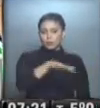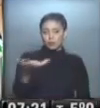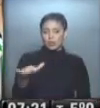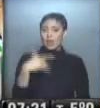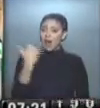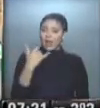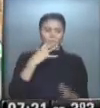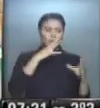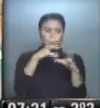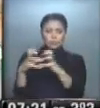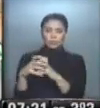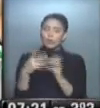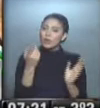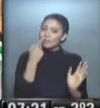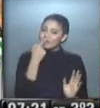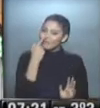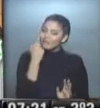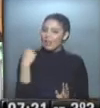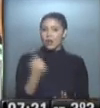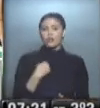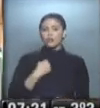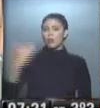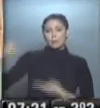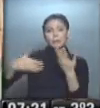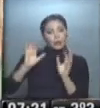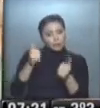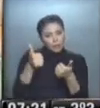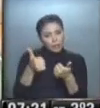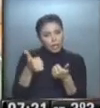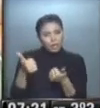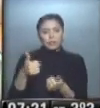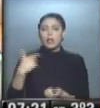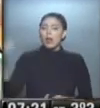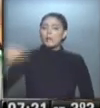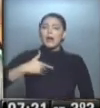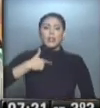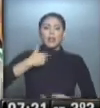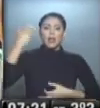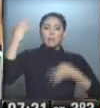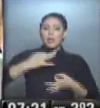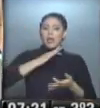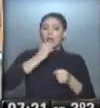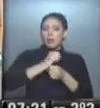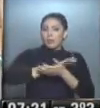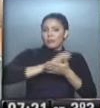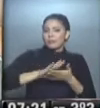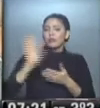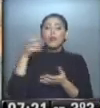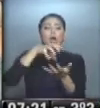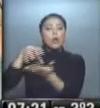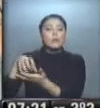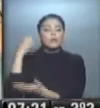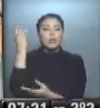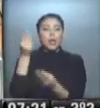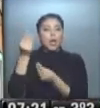debate digo esto es curioso no a nosotros nos reclaman y está bien que sea así transparencia las comisiones de presupuesto se